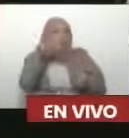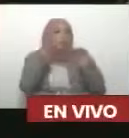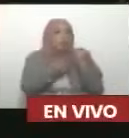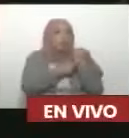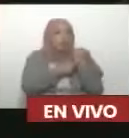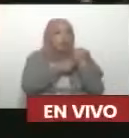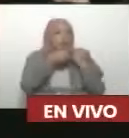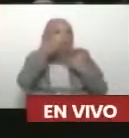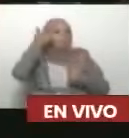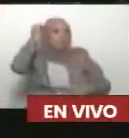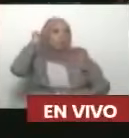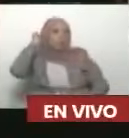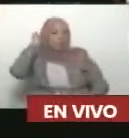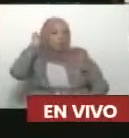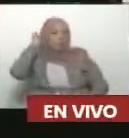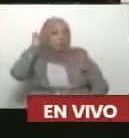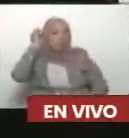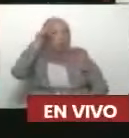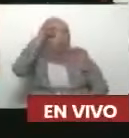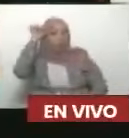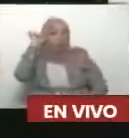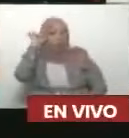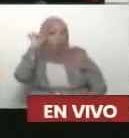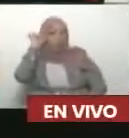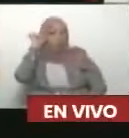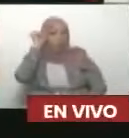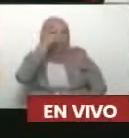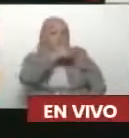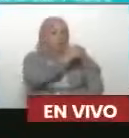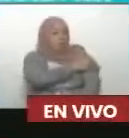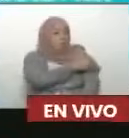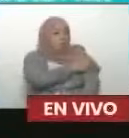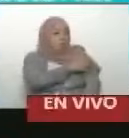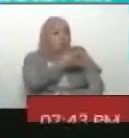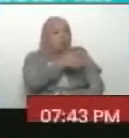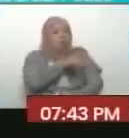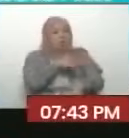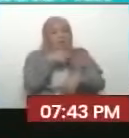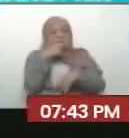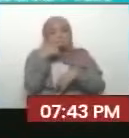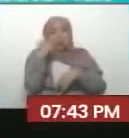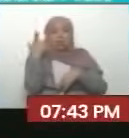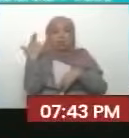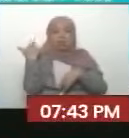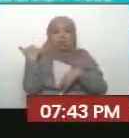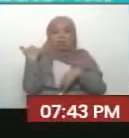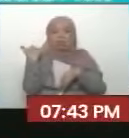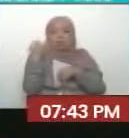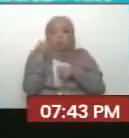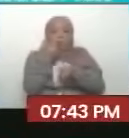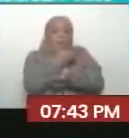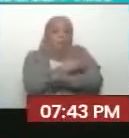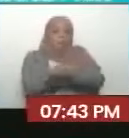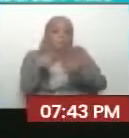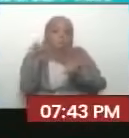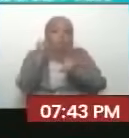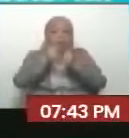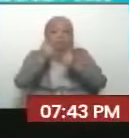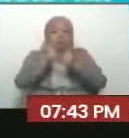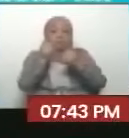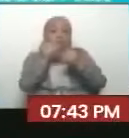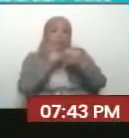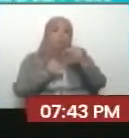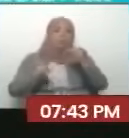Hombres y mujeres. ¿Ah? Que se creen de sangre azul, que se creen que sus apellidos